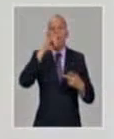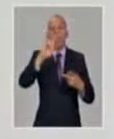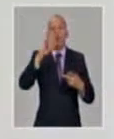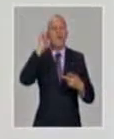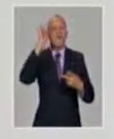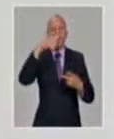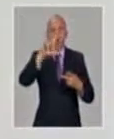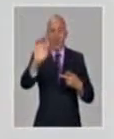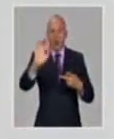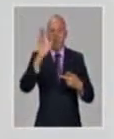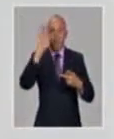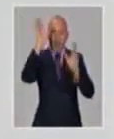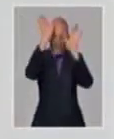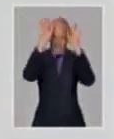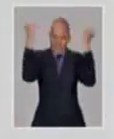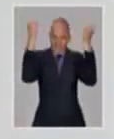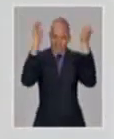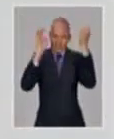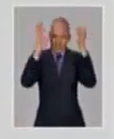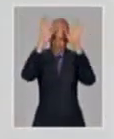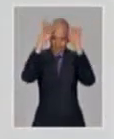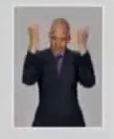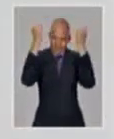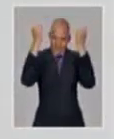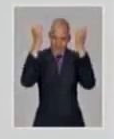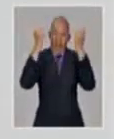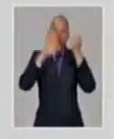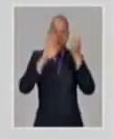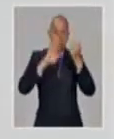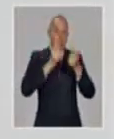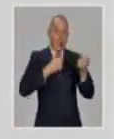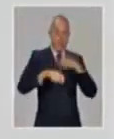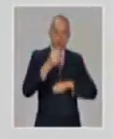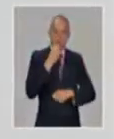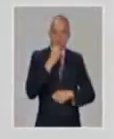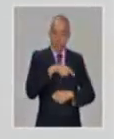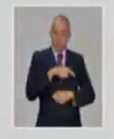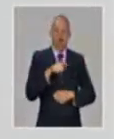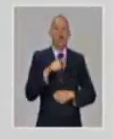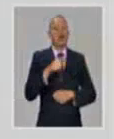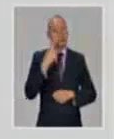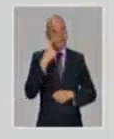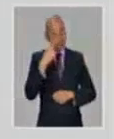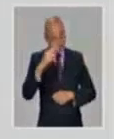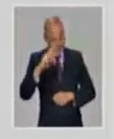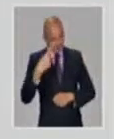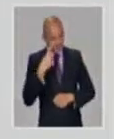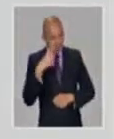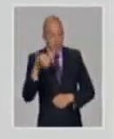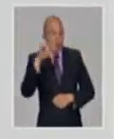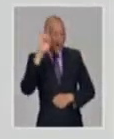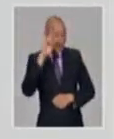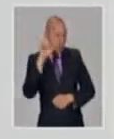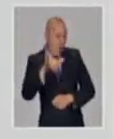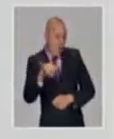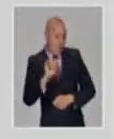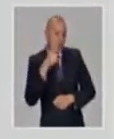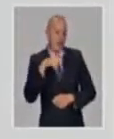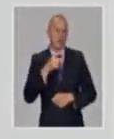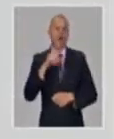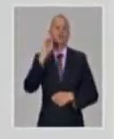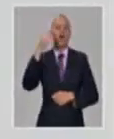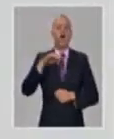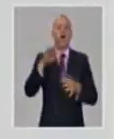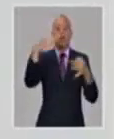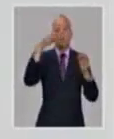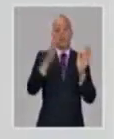Y el autoconsumo a los productores después de cumplir el compromiso con el encargo estatal. Vuelvo al contrato. O sea que un productor cuando cumple